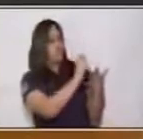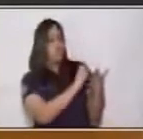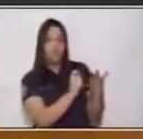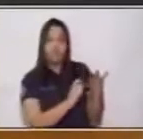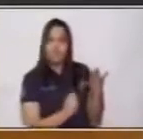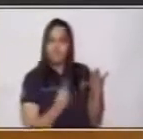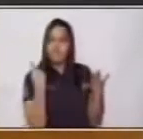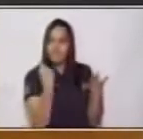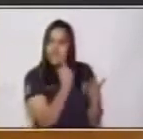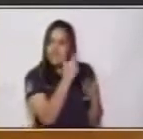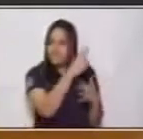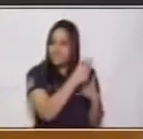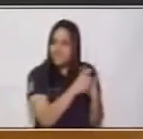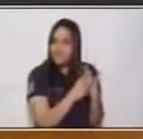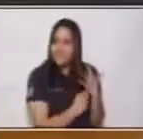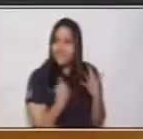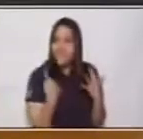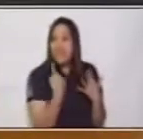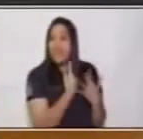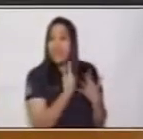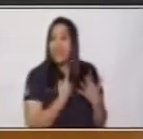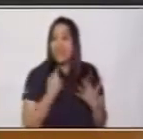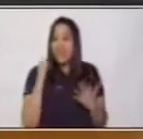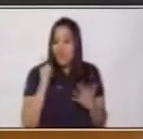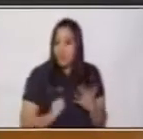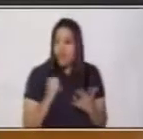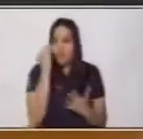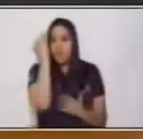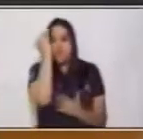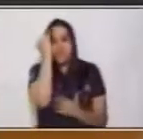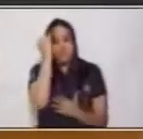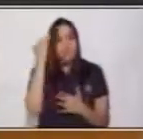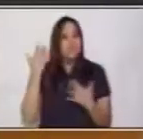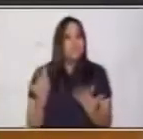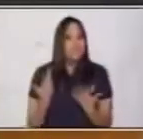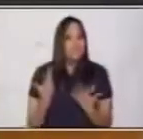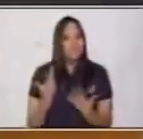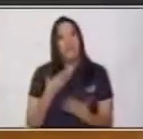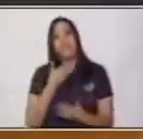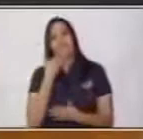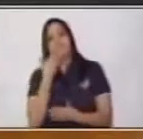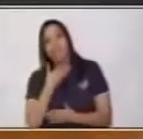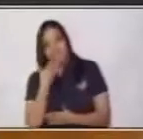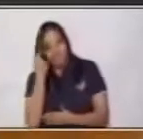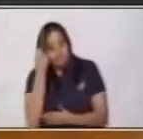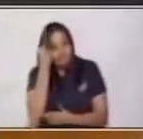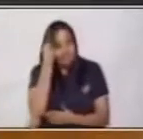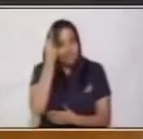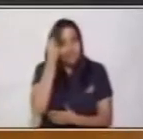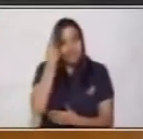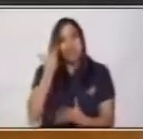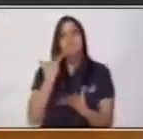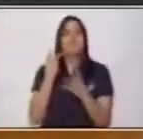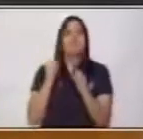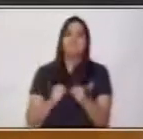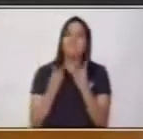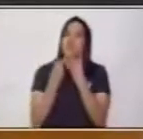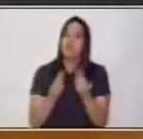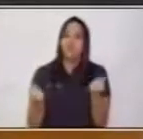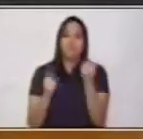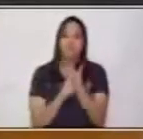de las características de cada caso para que sea más fácil la solución de tus